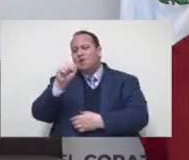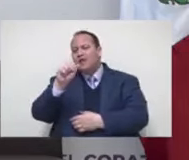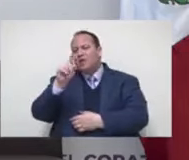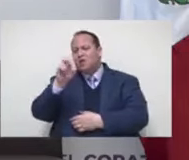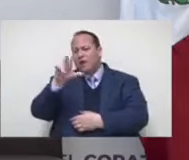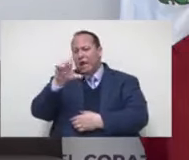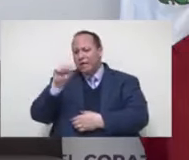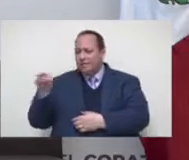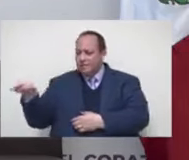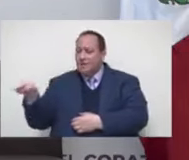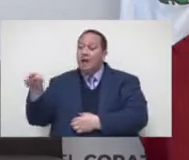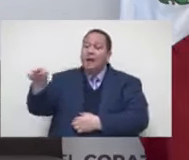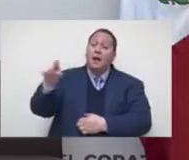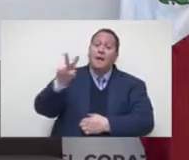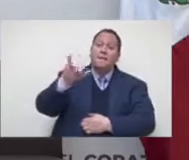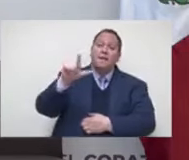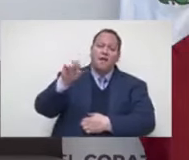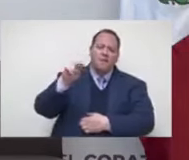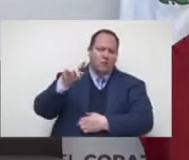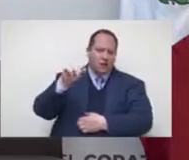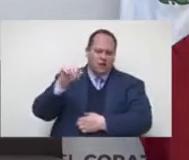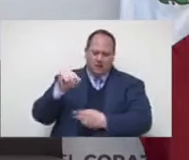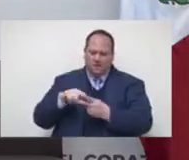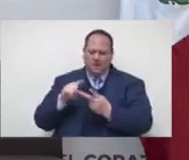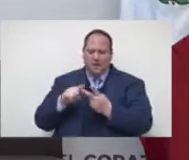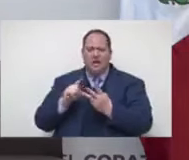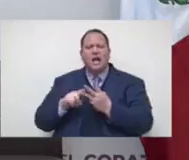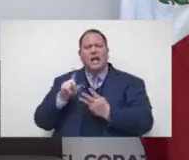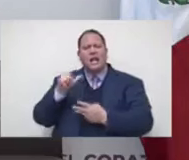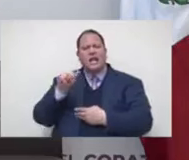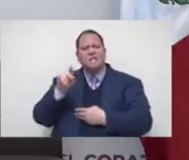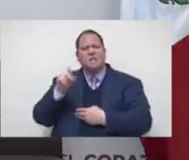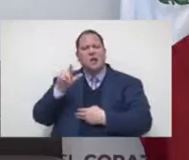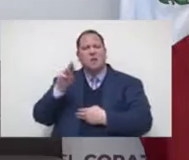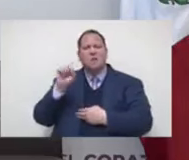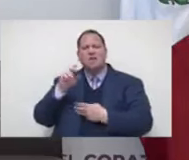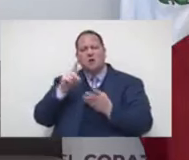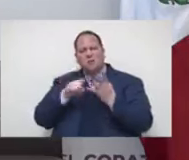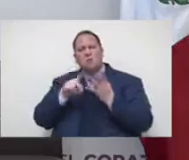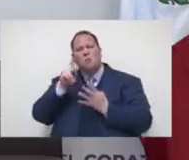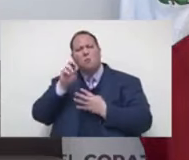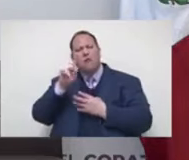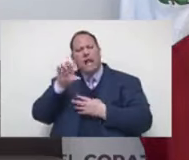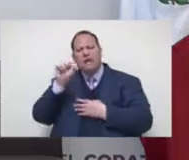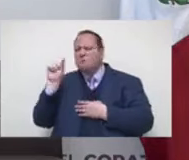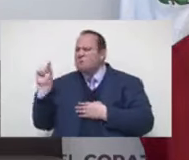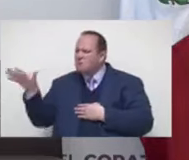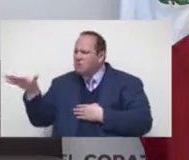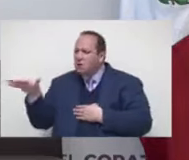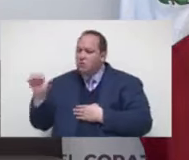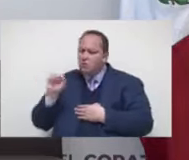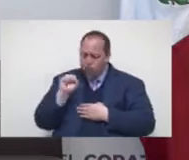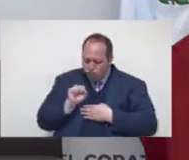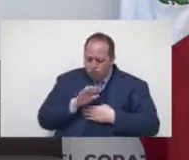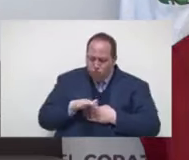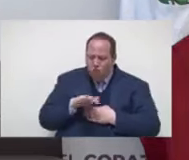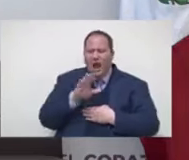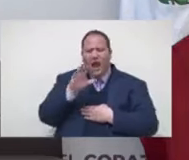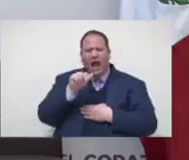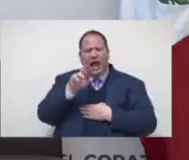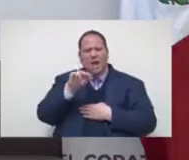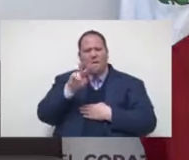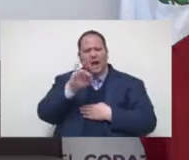Villa Fontana, Las Palomas, un poco en Portales. Al sur nos vamos un poquito a la Carvajal, en Los Pinos